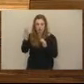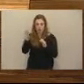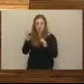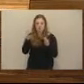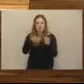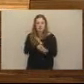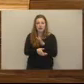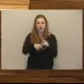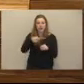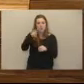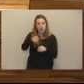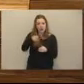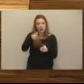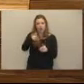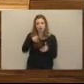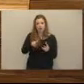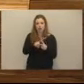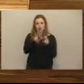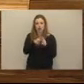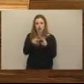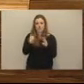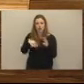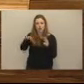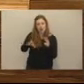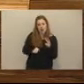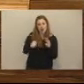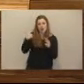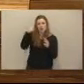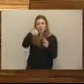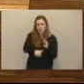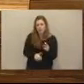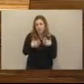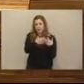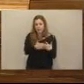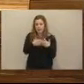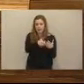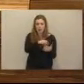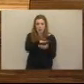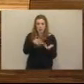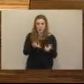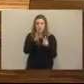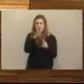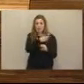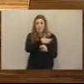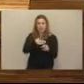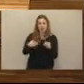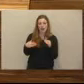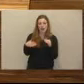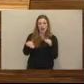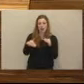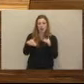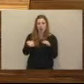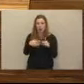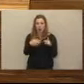importantes derechos sociales adquiridos en las largas luchas democráticas porque se pretende homogeneizar las